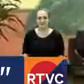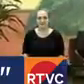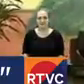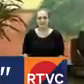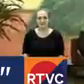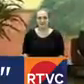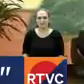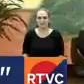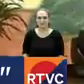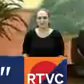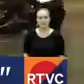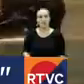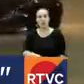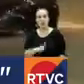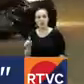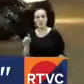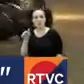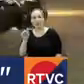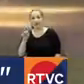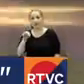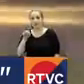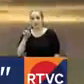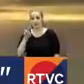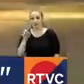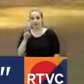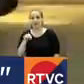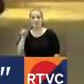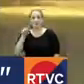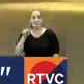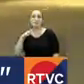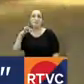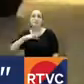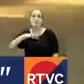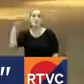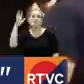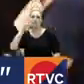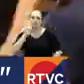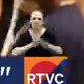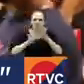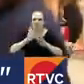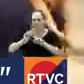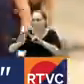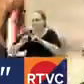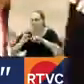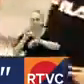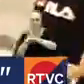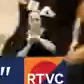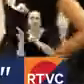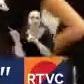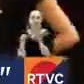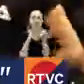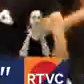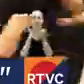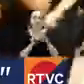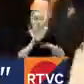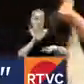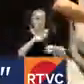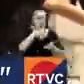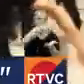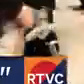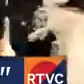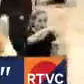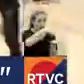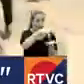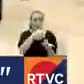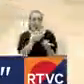Andrés Díaz es melómano de profesión, uno de los más reconocidos en Cali y el Valle del Cauca. Explica que el baile de la salsa de ahora es